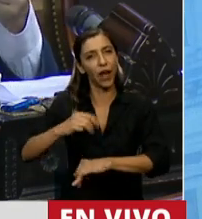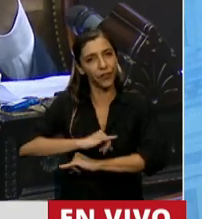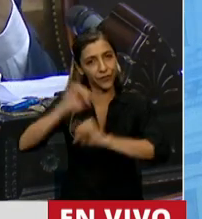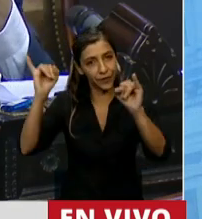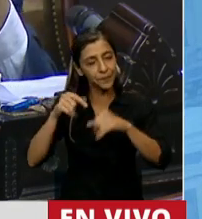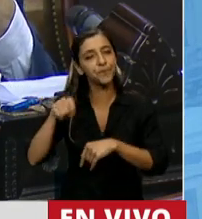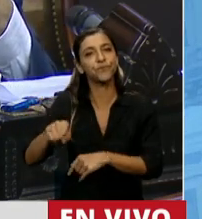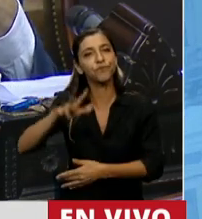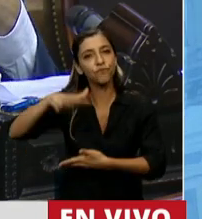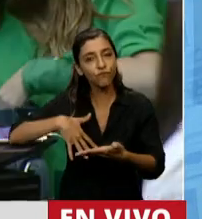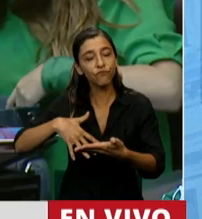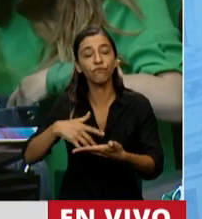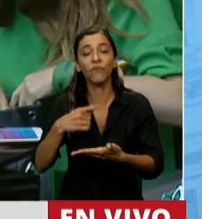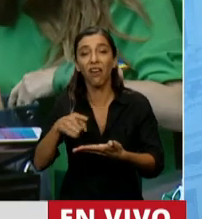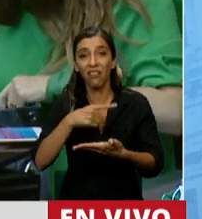habla,